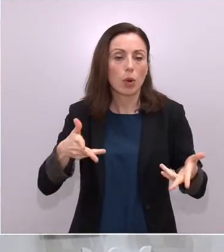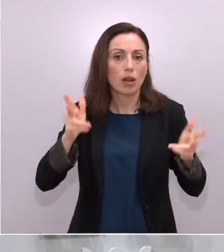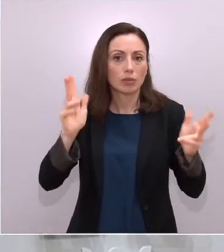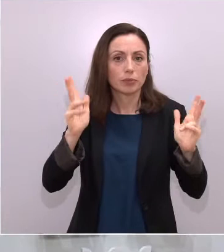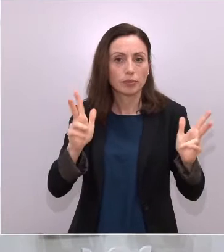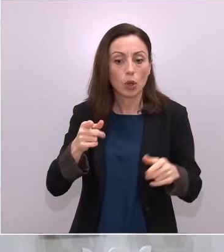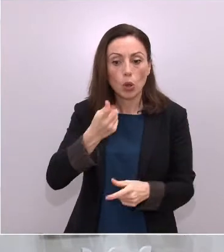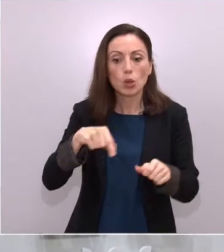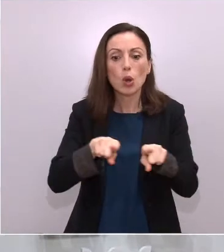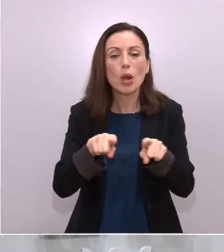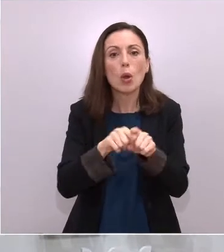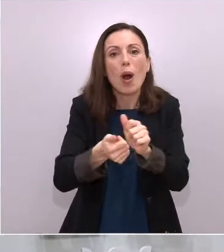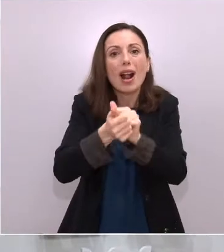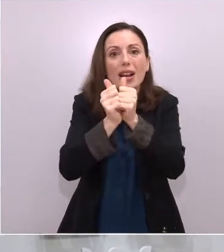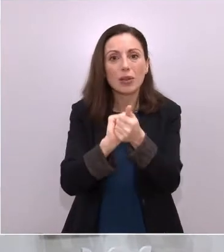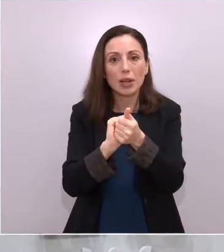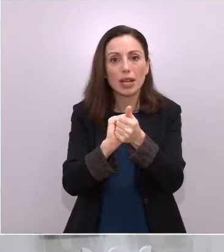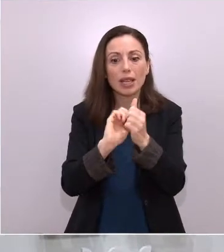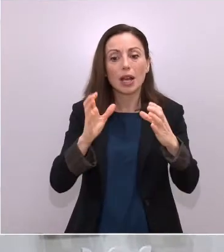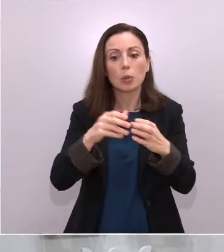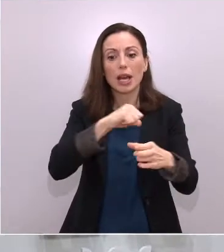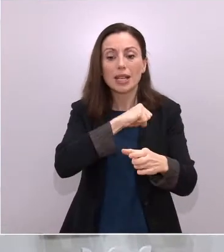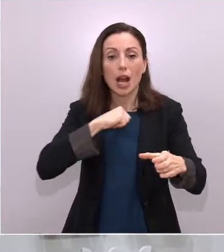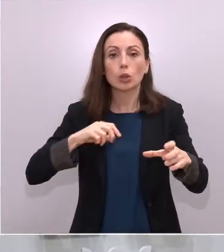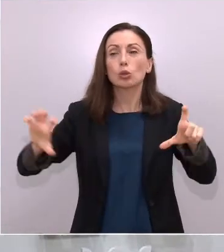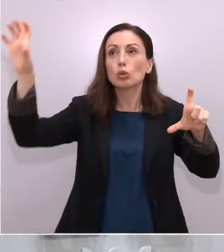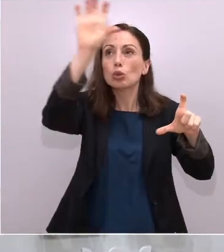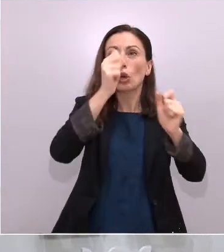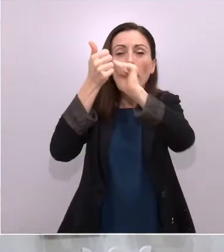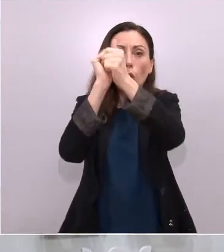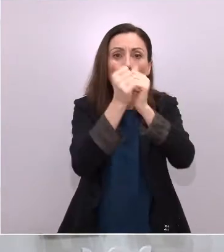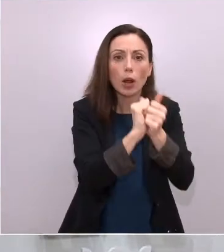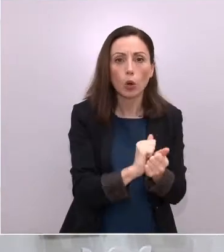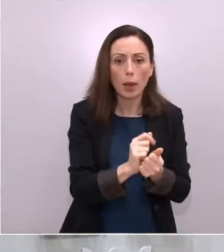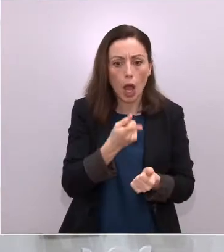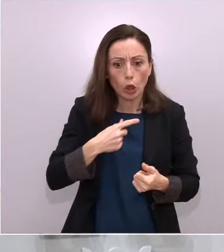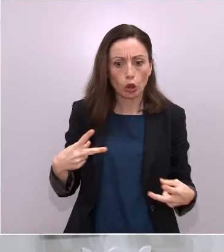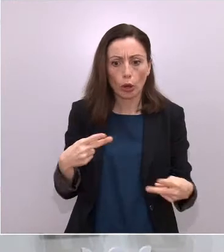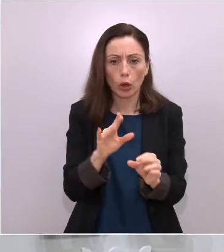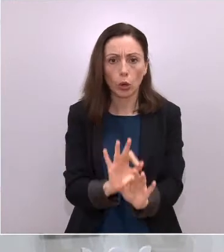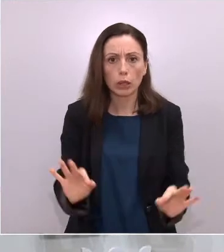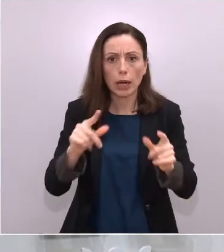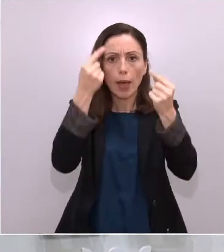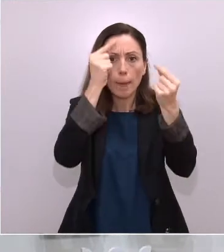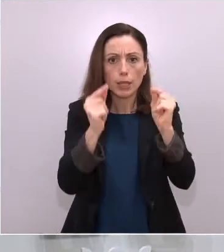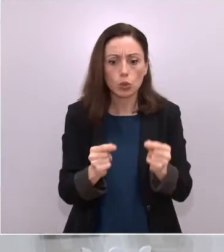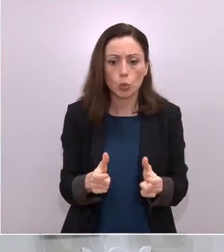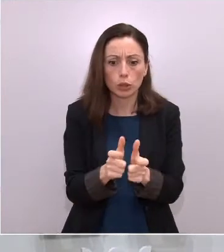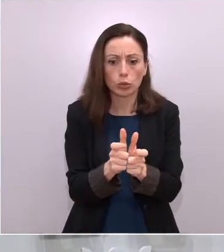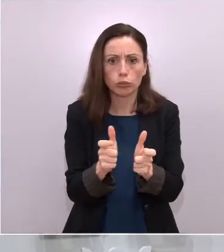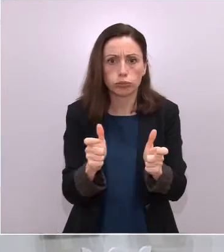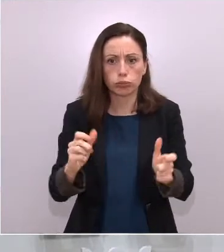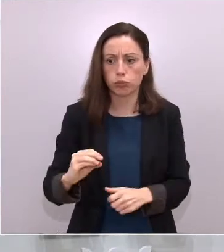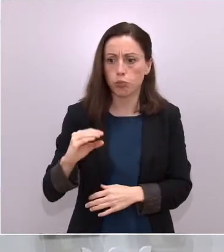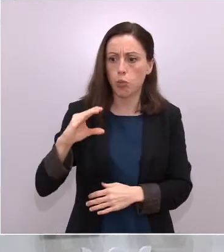la referencia de muchas comunidades autónomas. No hay recortes. El presupuesto sube y hay una